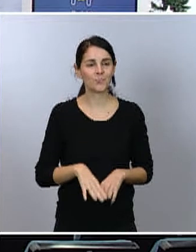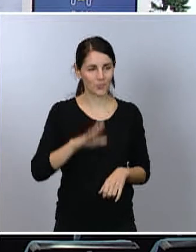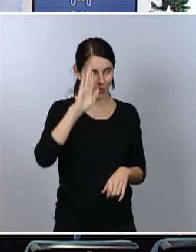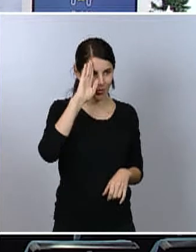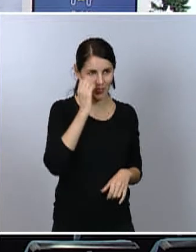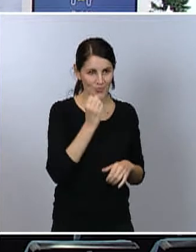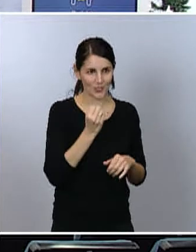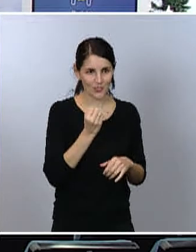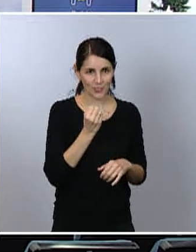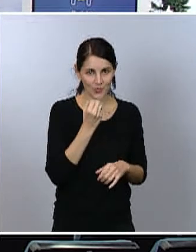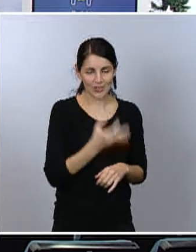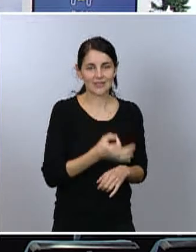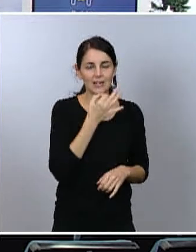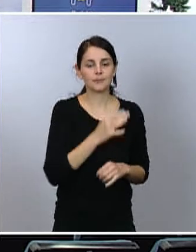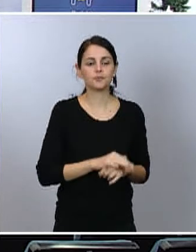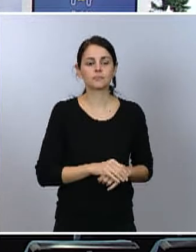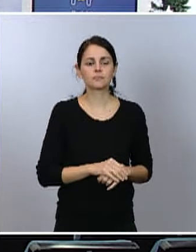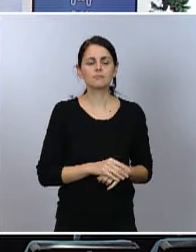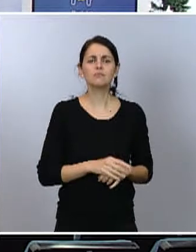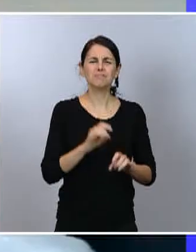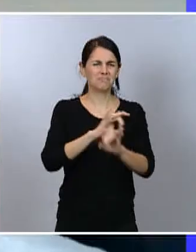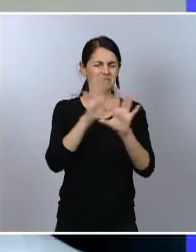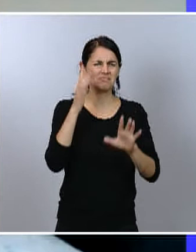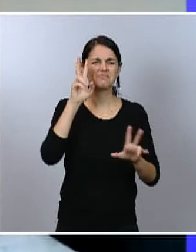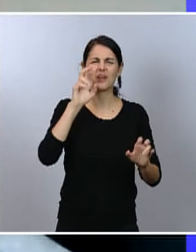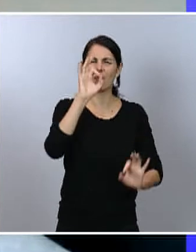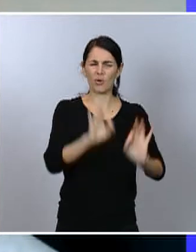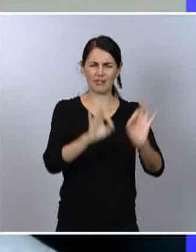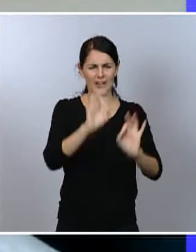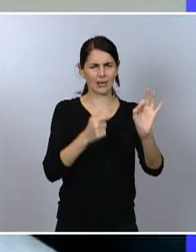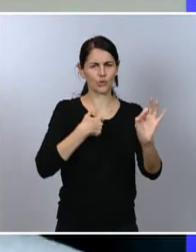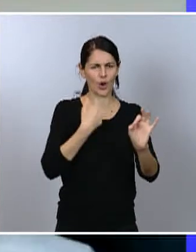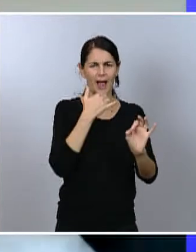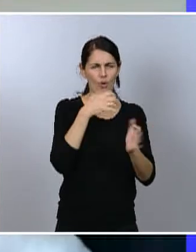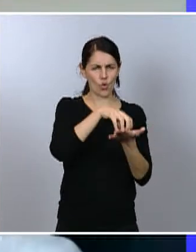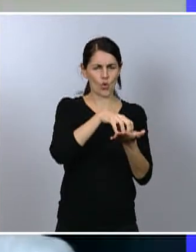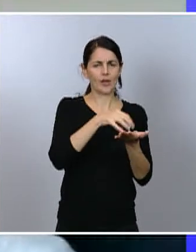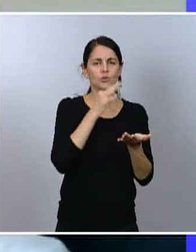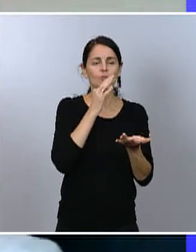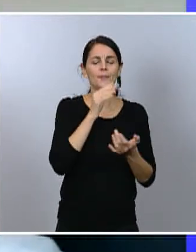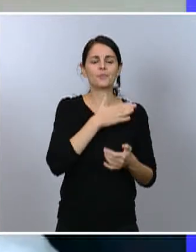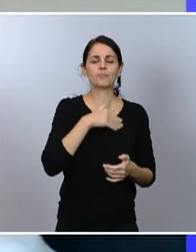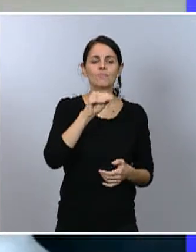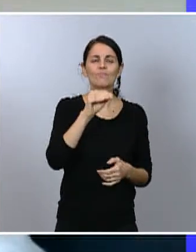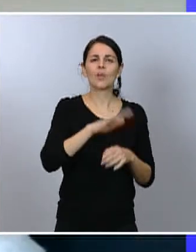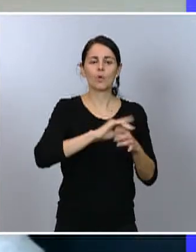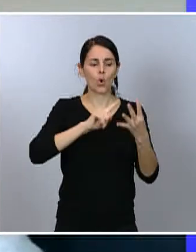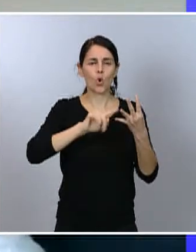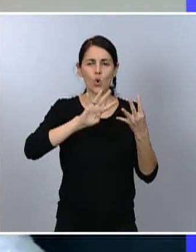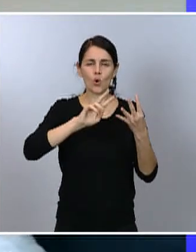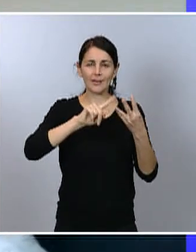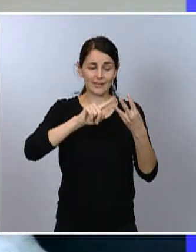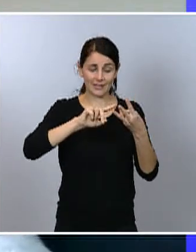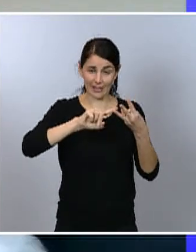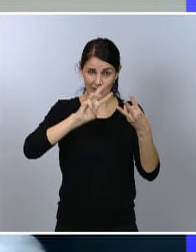para aclarar sobre los porcentajes, hay una cosa que no me ha quedado clara. En la última ronda que teníamos, la tercera ronda, teníamos